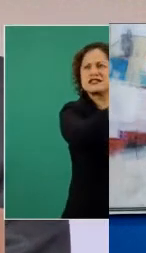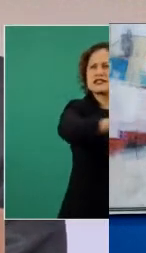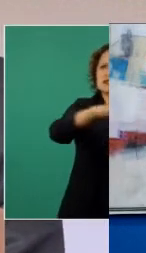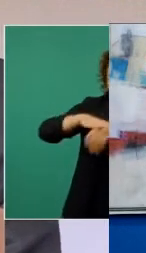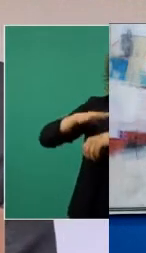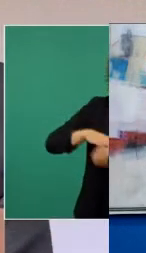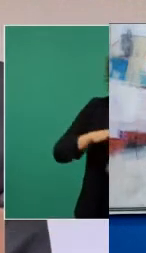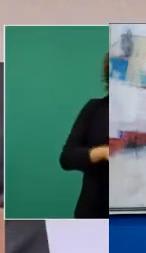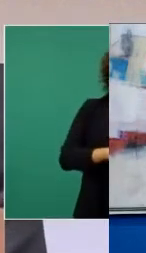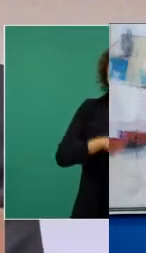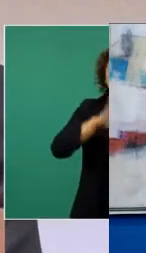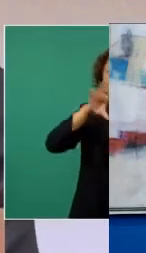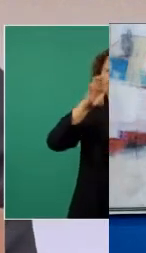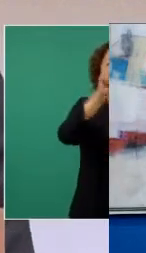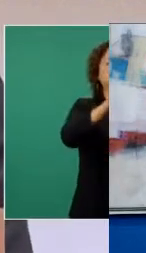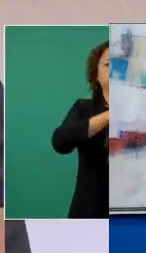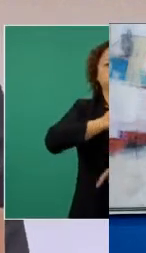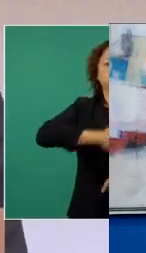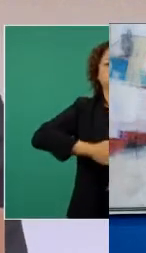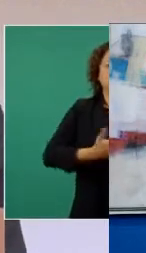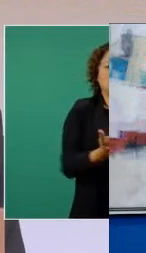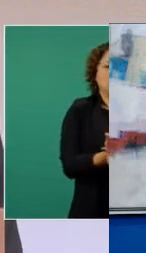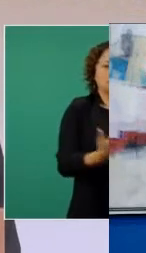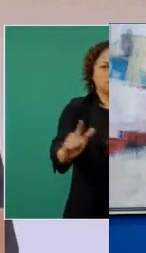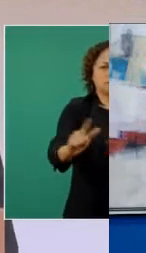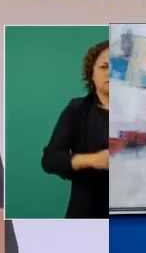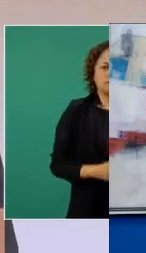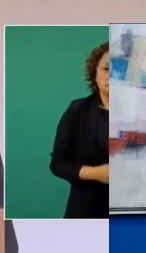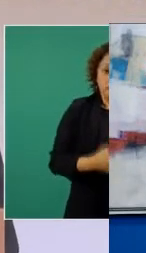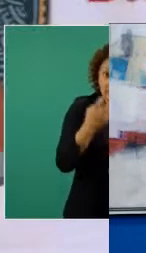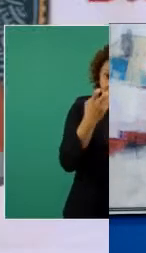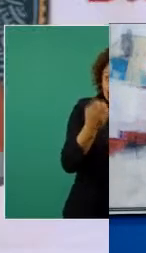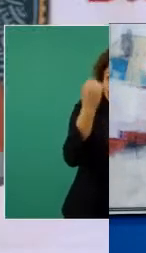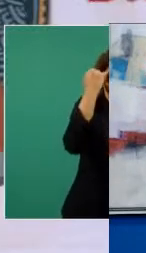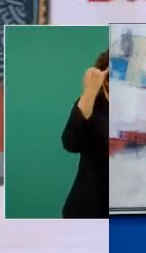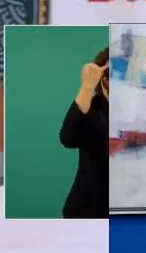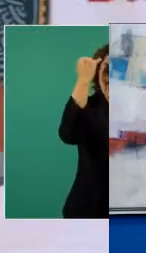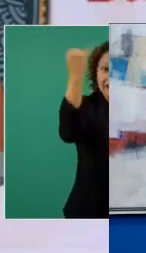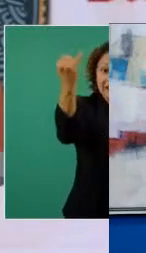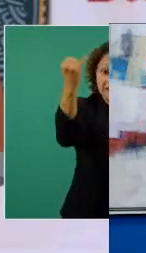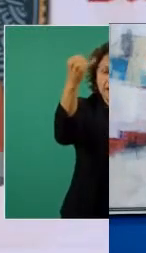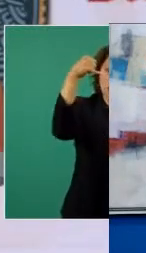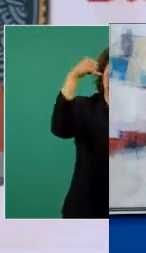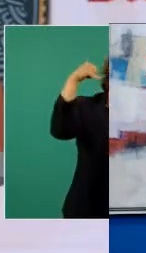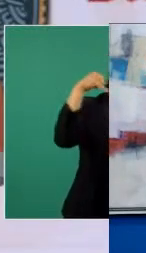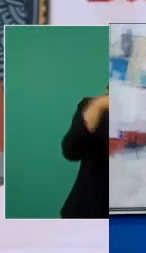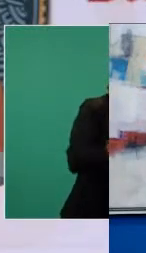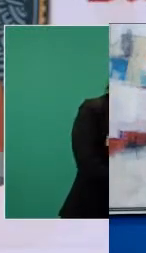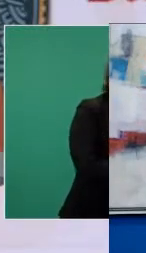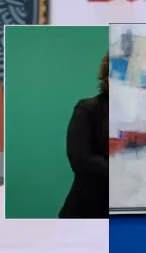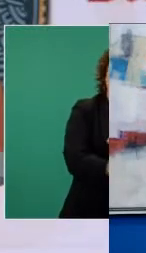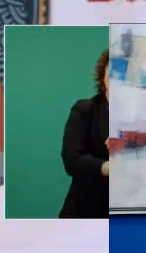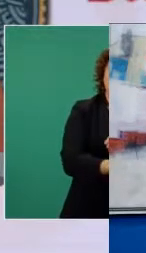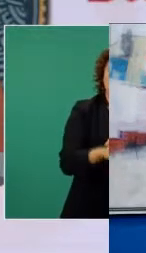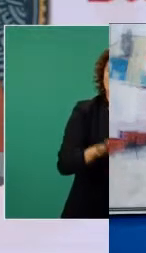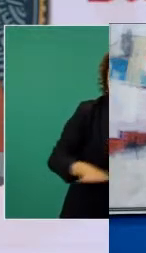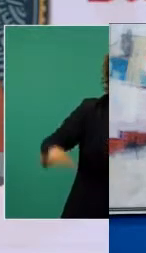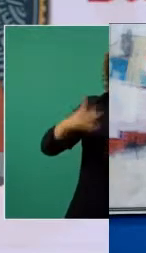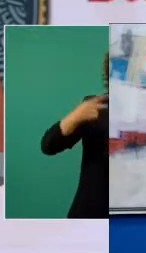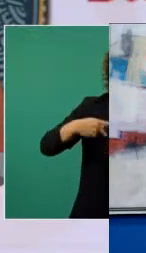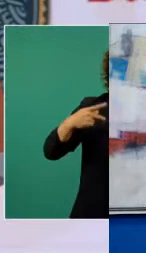este ideal profundo representó todo un desafío para los potentados,